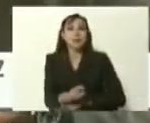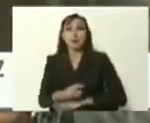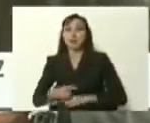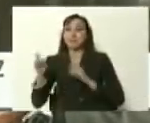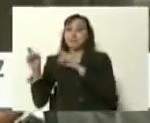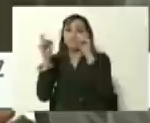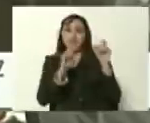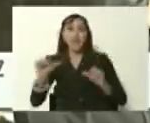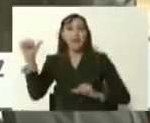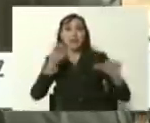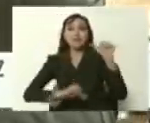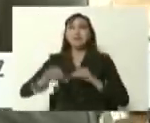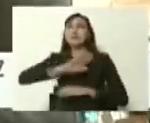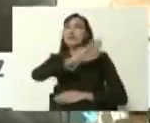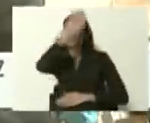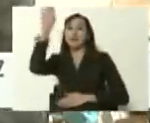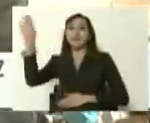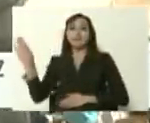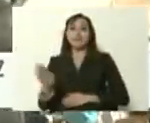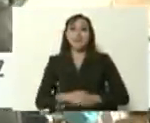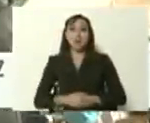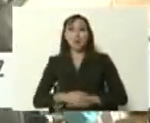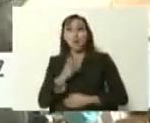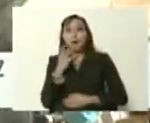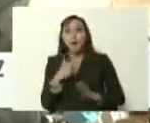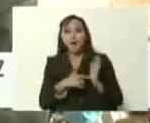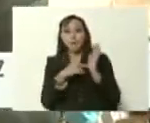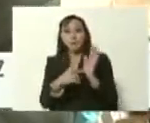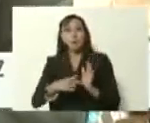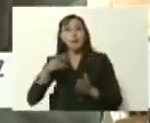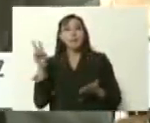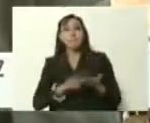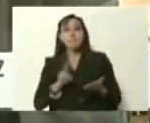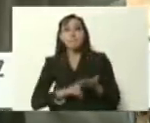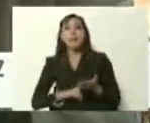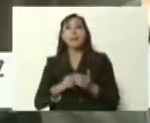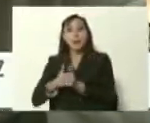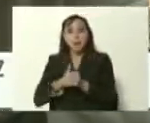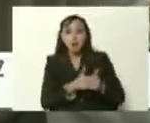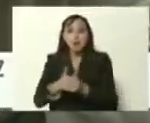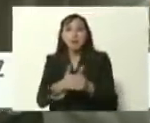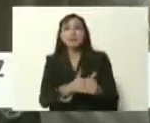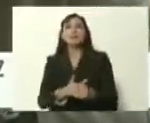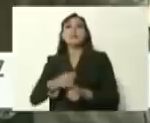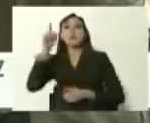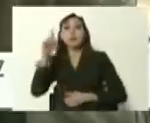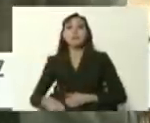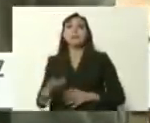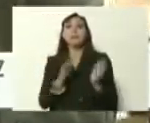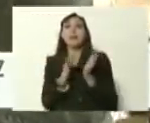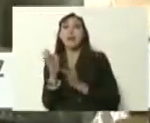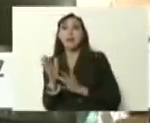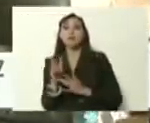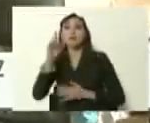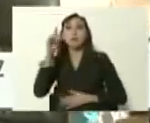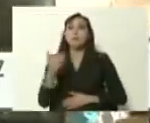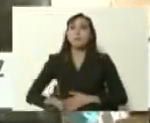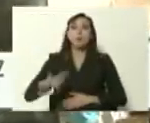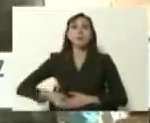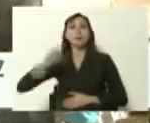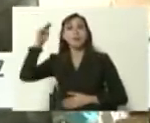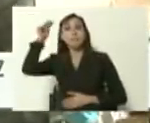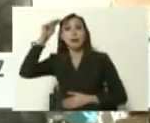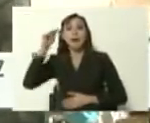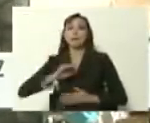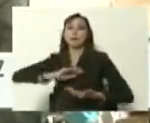la ciencia del cielo. El ejemplo de los verdaderos discípulos de Jesús, el maestro más elocuente de su vida moral.